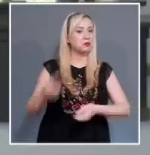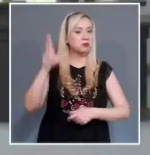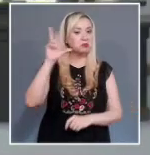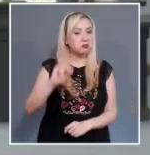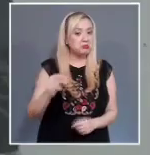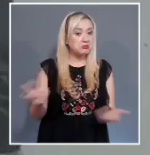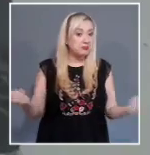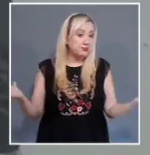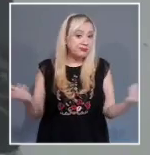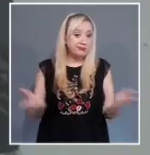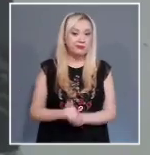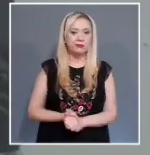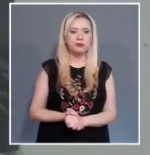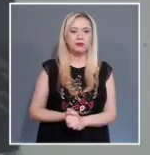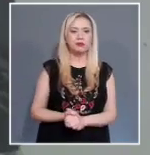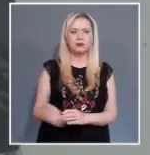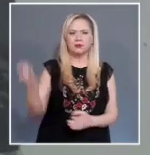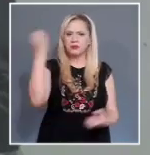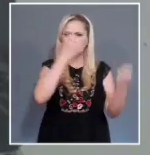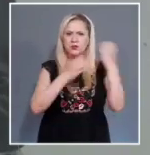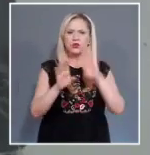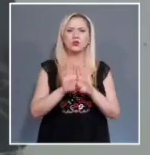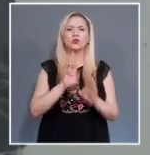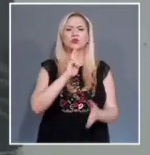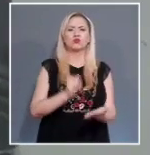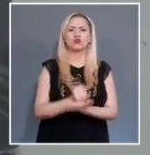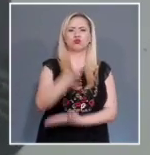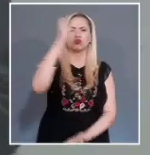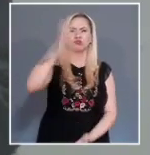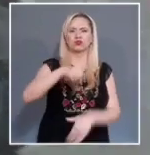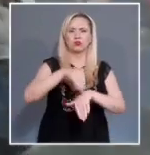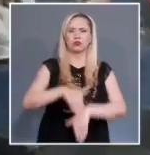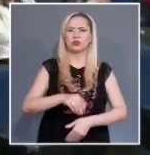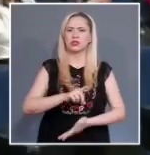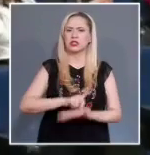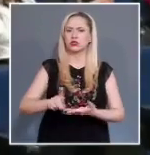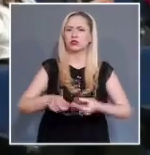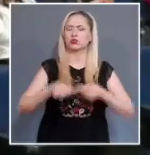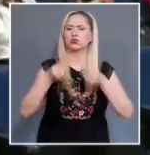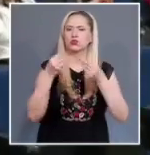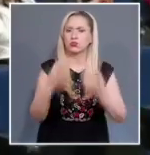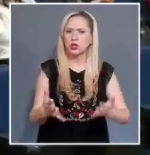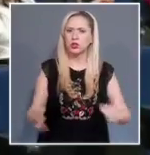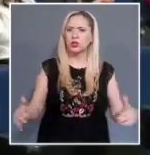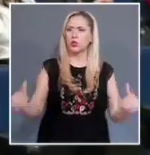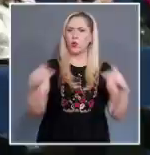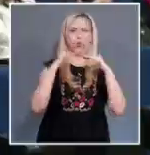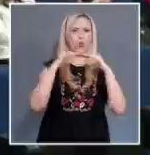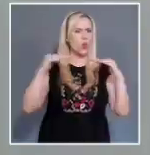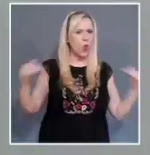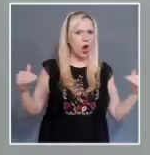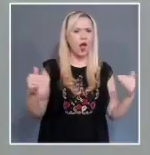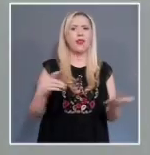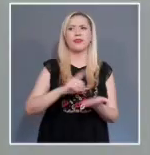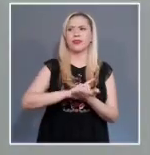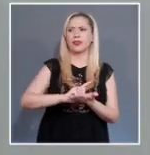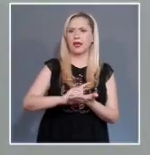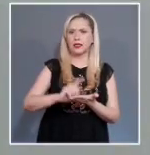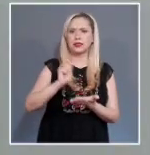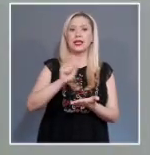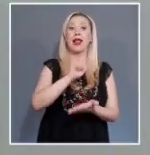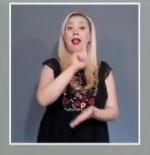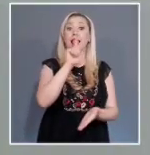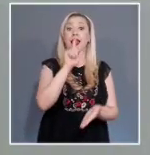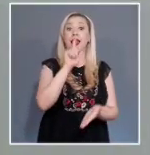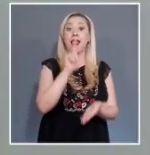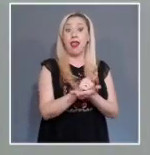el impacto de la jurisprudencia de los tribunales sobre la democracia y el Estado de Derecho es uno de los desafíos para los sistemas regionales de protección de